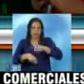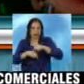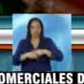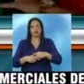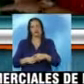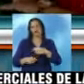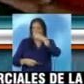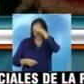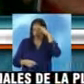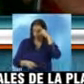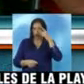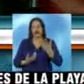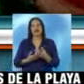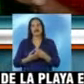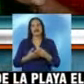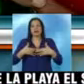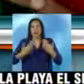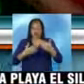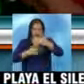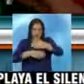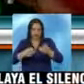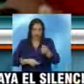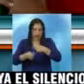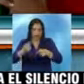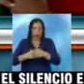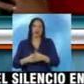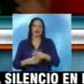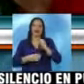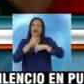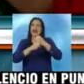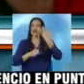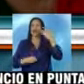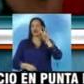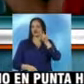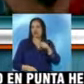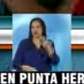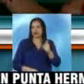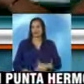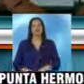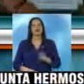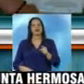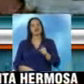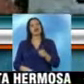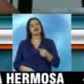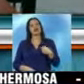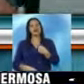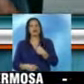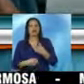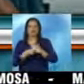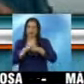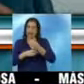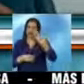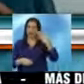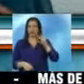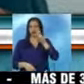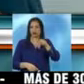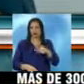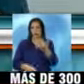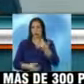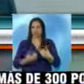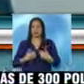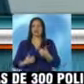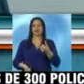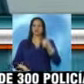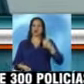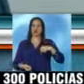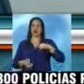y luego retirarla para abril. Esto era hasta el año 2003, ¿verdad? Y luego las cosas cambiaron. Claro, nosotros hasta el año 2003 tuvimos un alcalde que estuvo 22